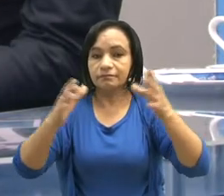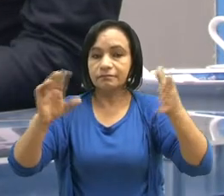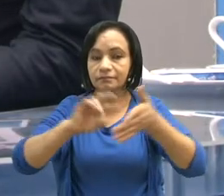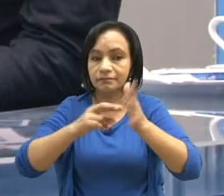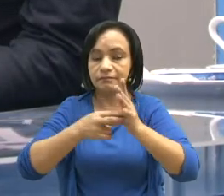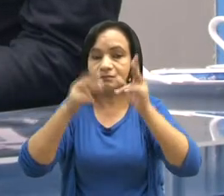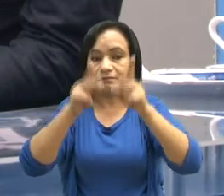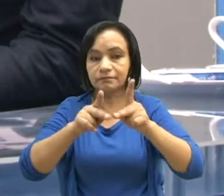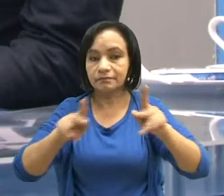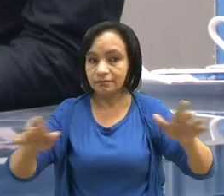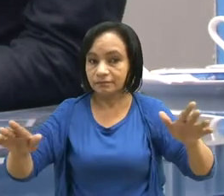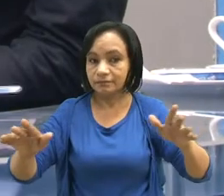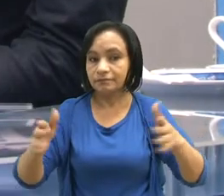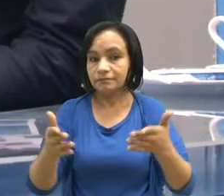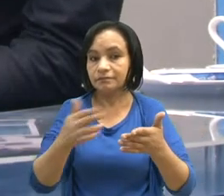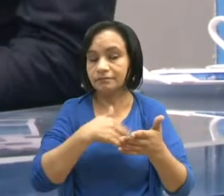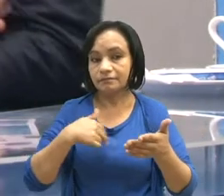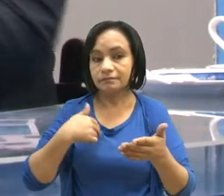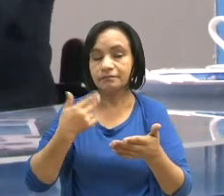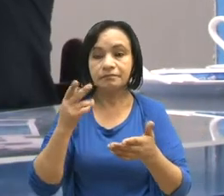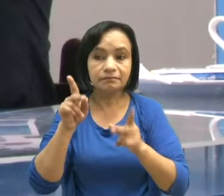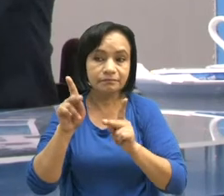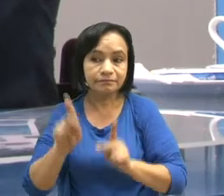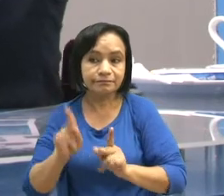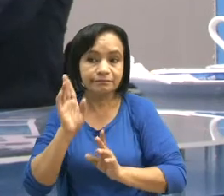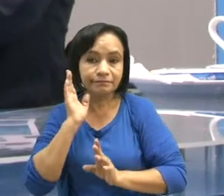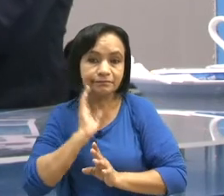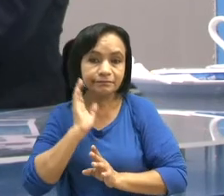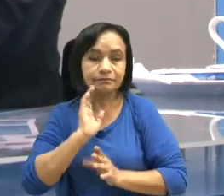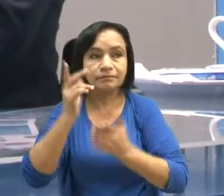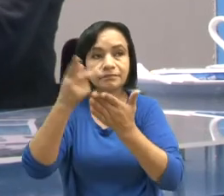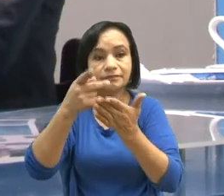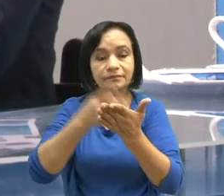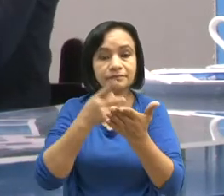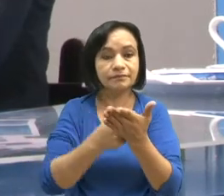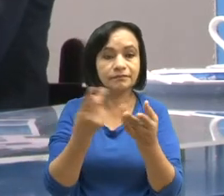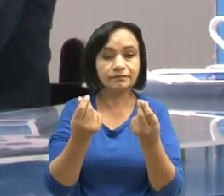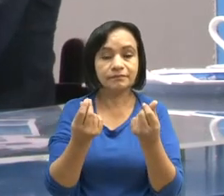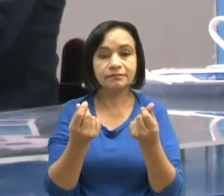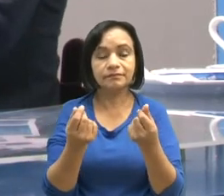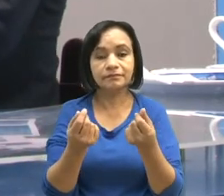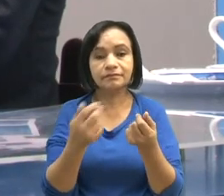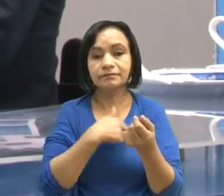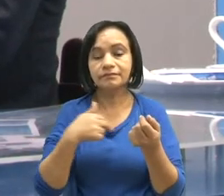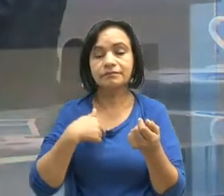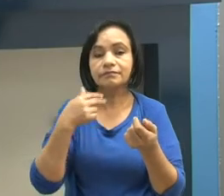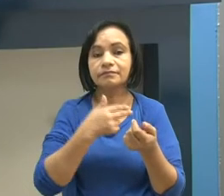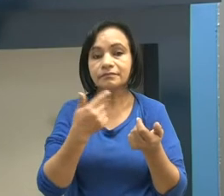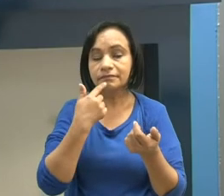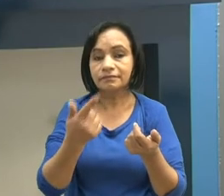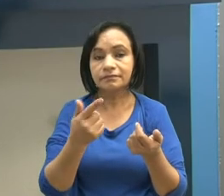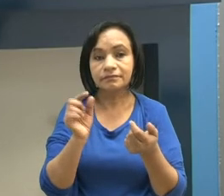está planificando según nuestros expertos. Ese presupuesto, además, se convierte, ¿no?, para